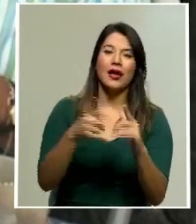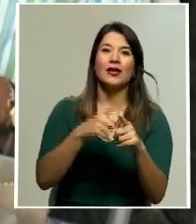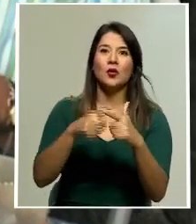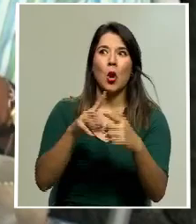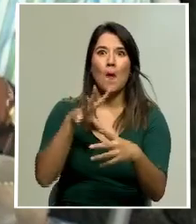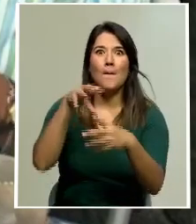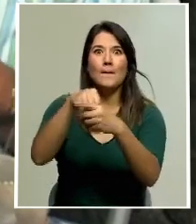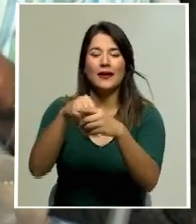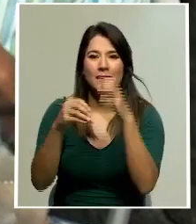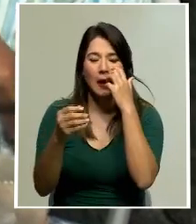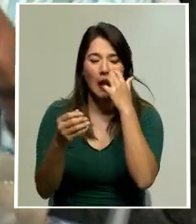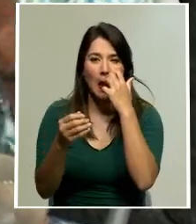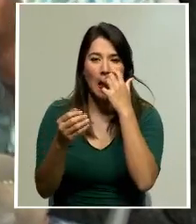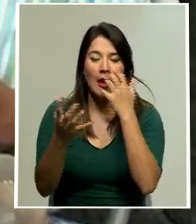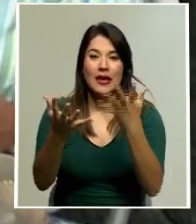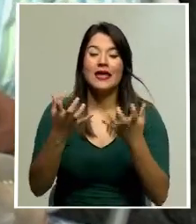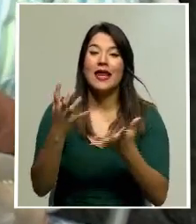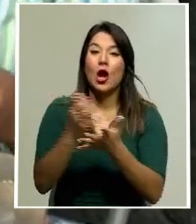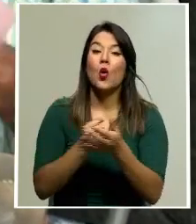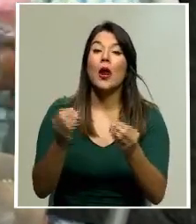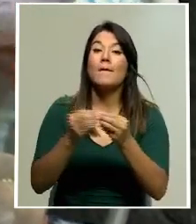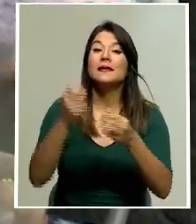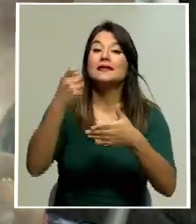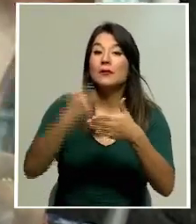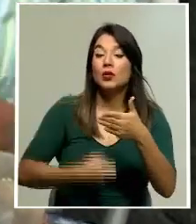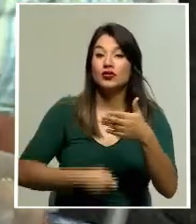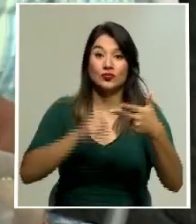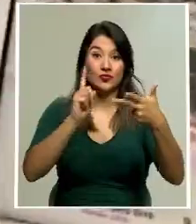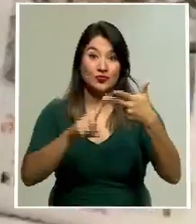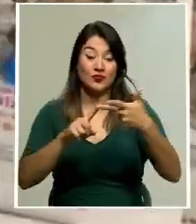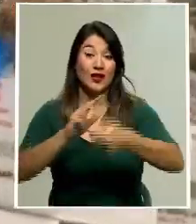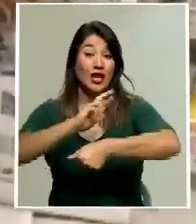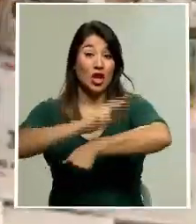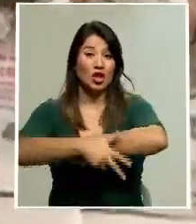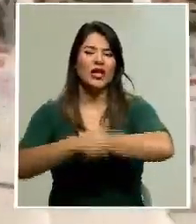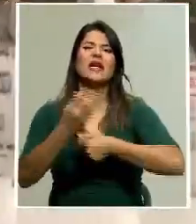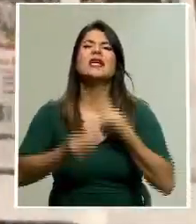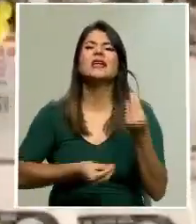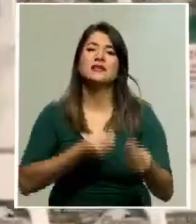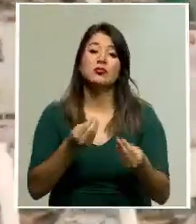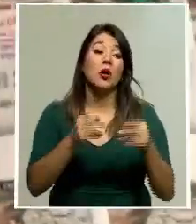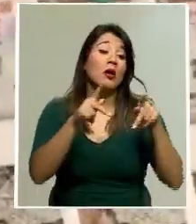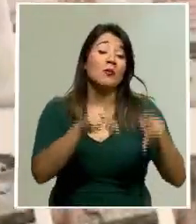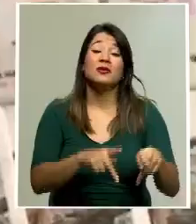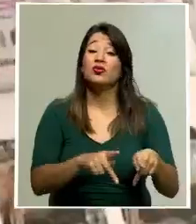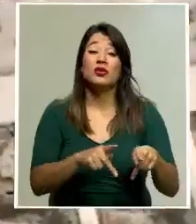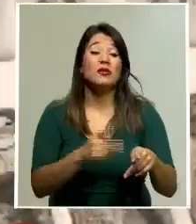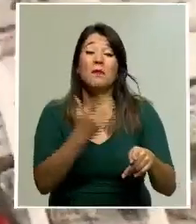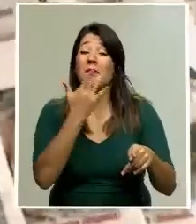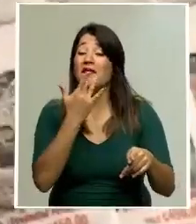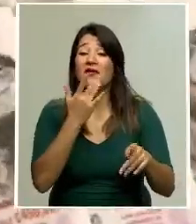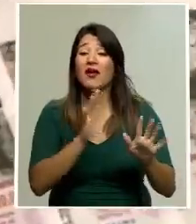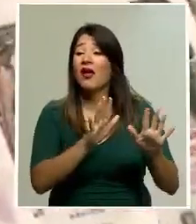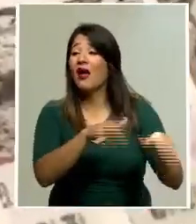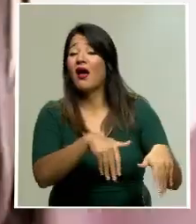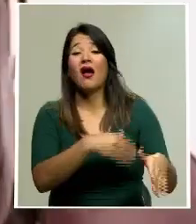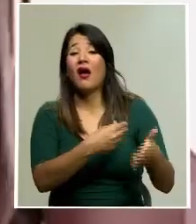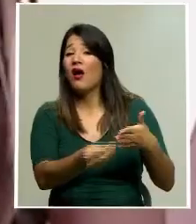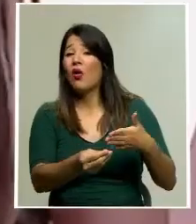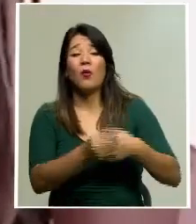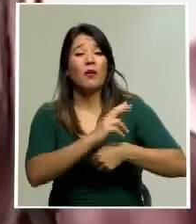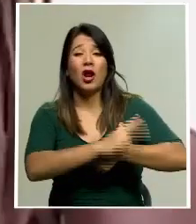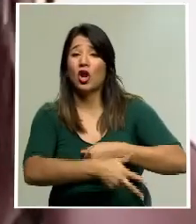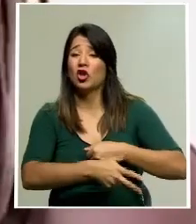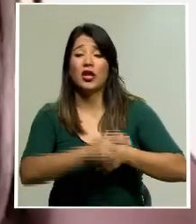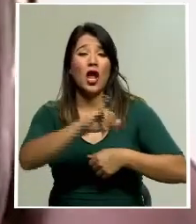ponerle impuestos a la lotería, lo que vamos a fomentar es a la informalidad, porque la gente va a encontrar tal vez más ganancia